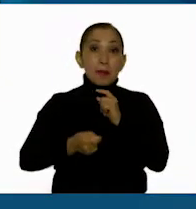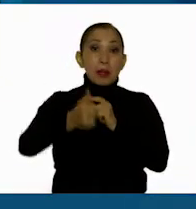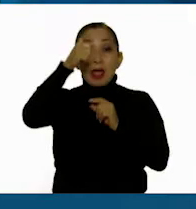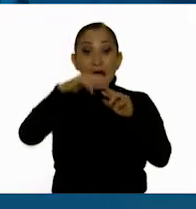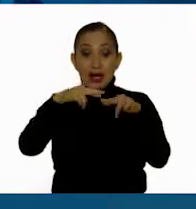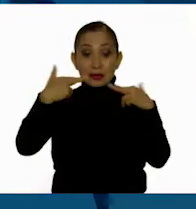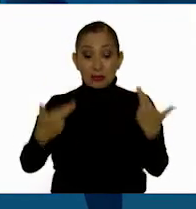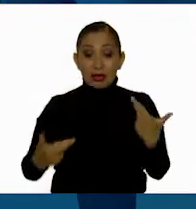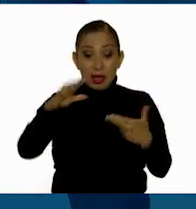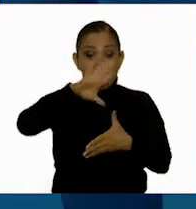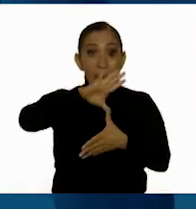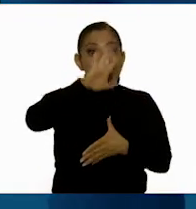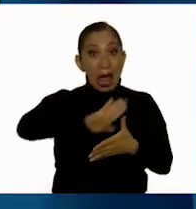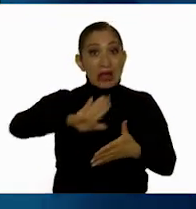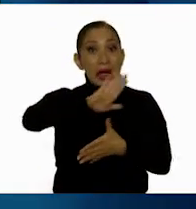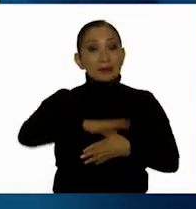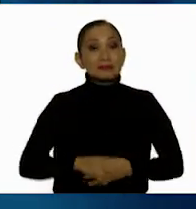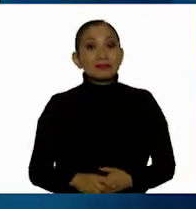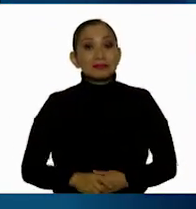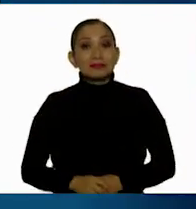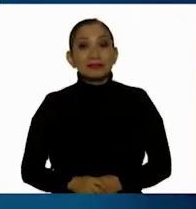revista médica del continente americano.